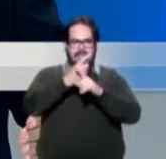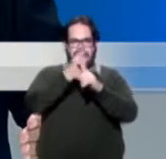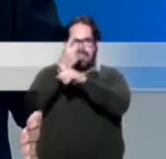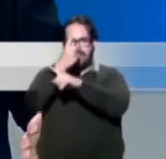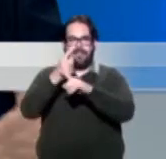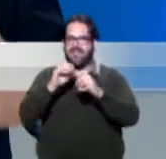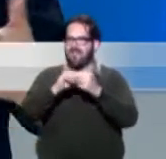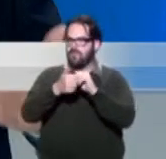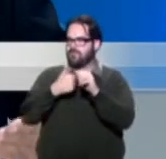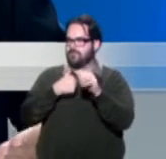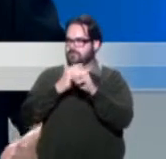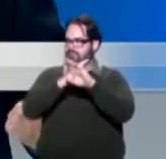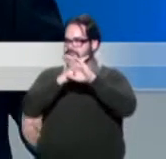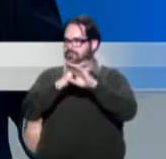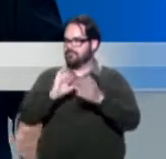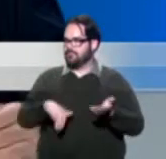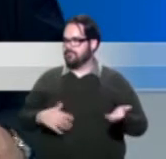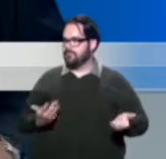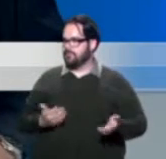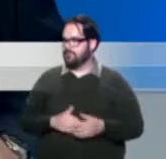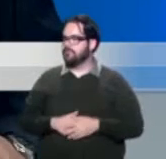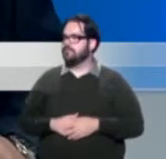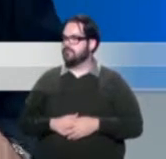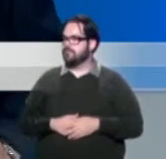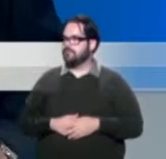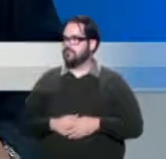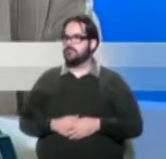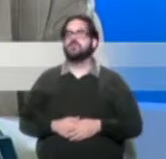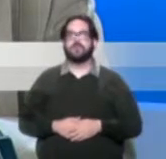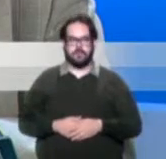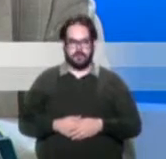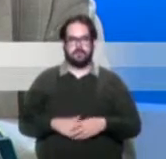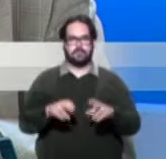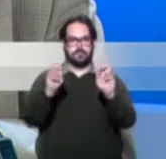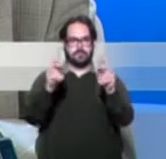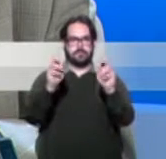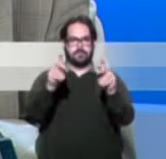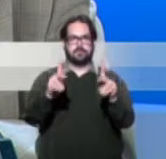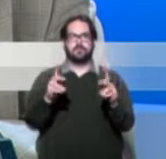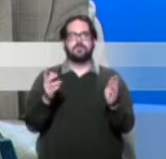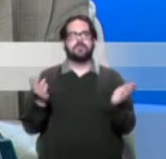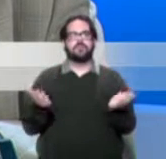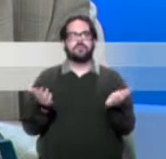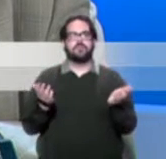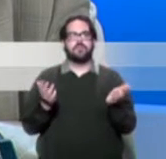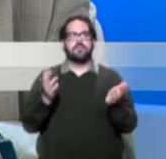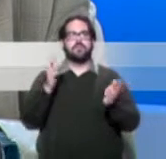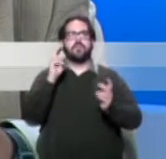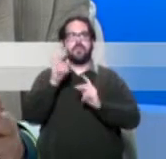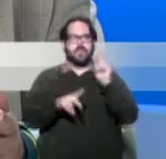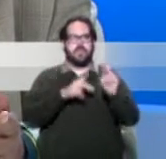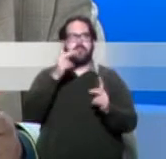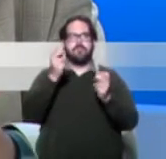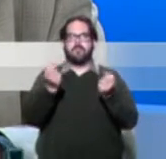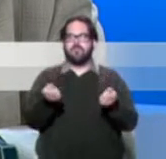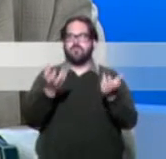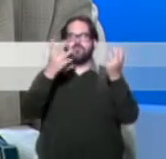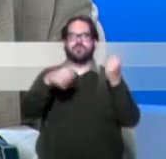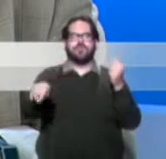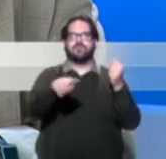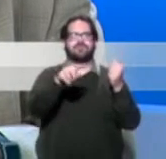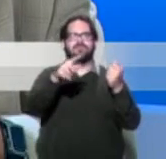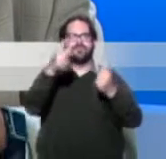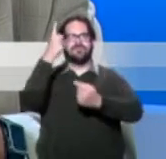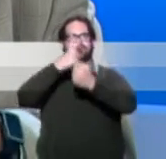uno reclamar lo pertinente o pagar lo que nos toca a cada cual. Mira, usualmente las personas, y una cosa nos preguntan mucho, ¿cuándo tengo que empezar a